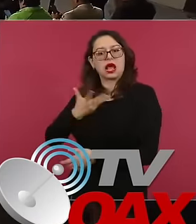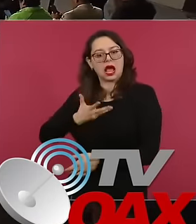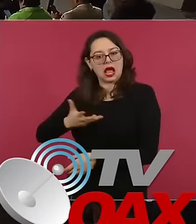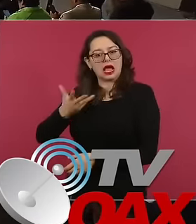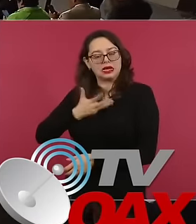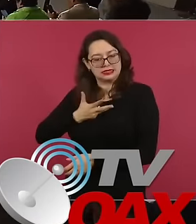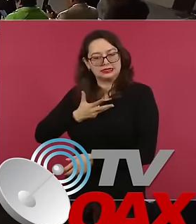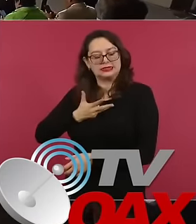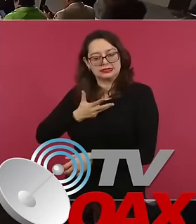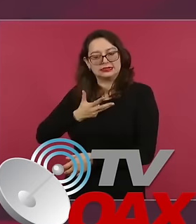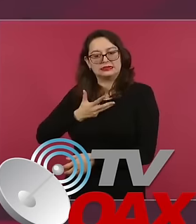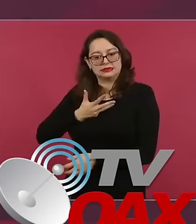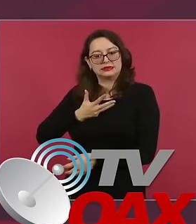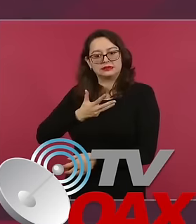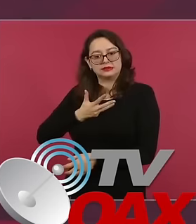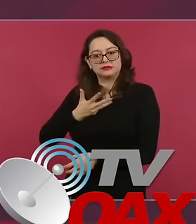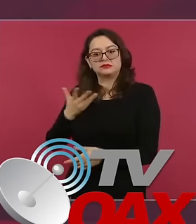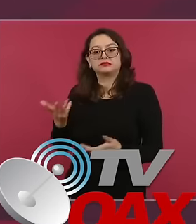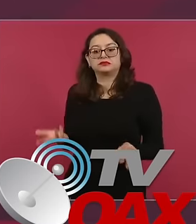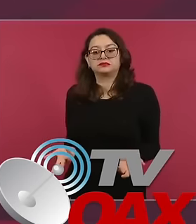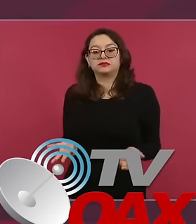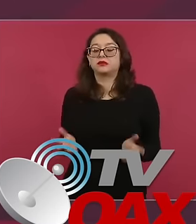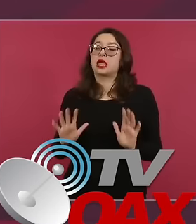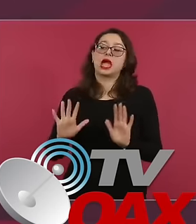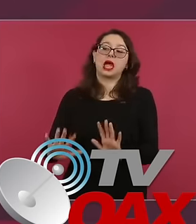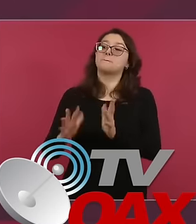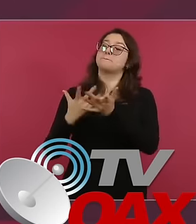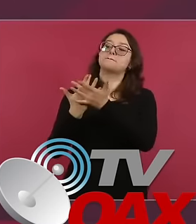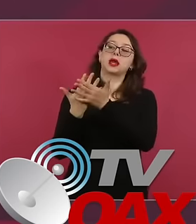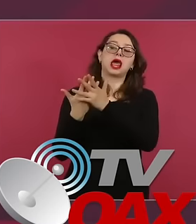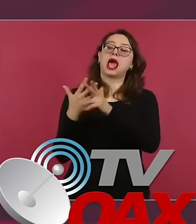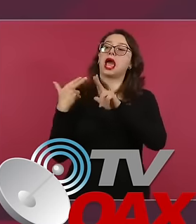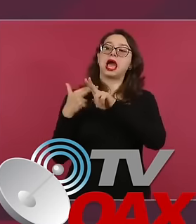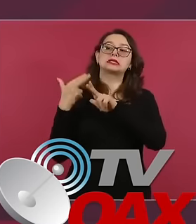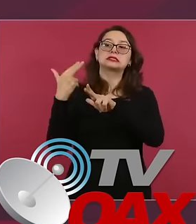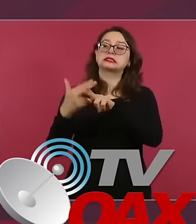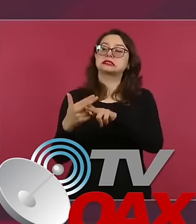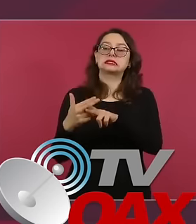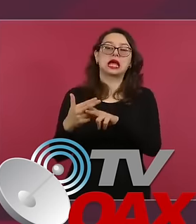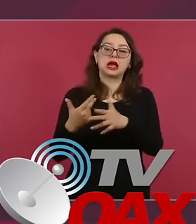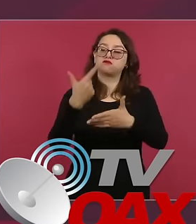pero no se va a esperar a terminar el censo.